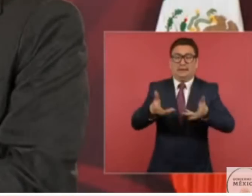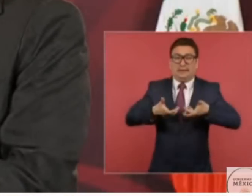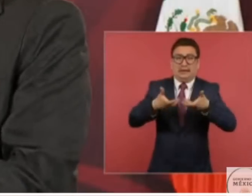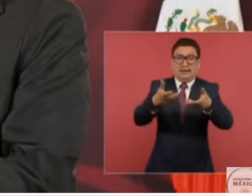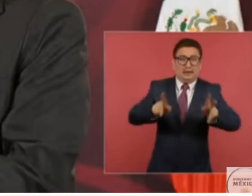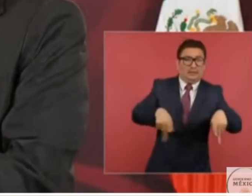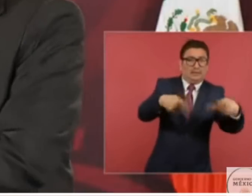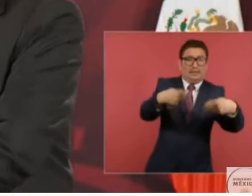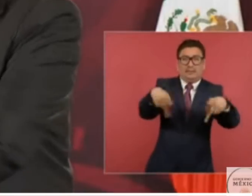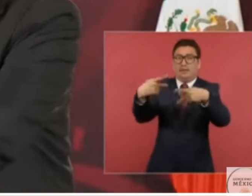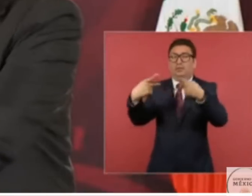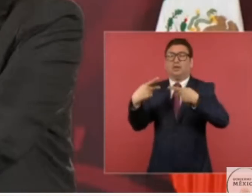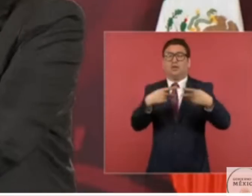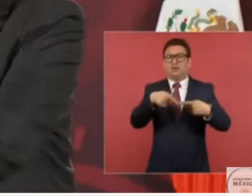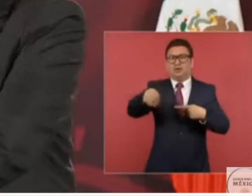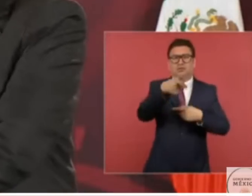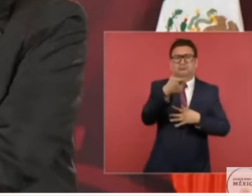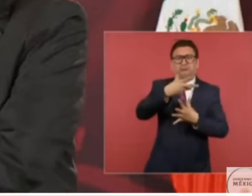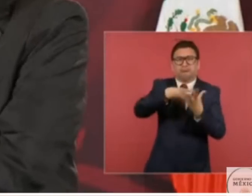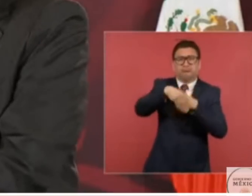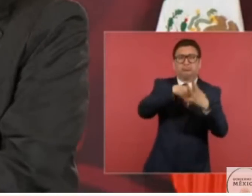para tener algunos ingresos,